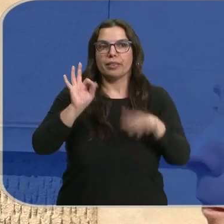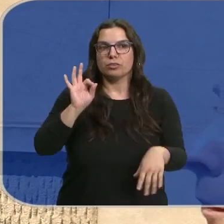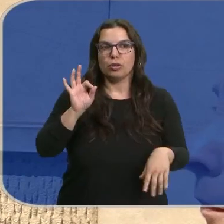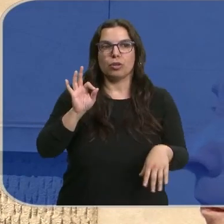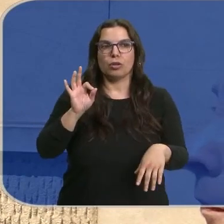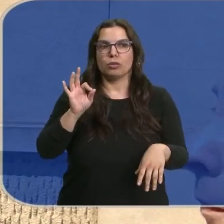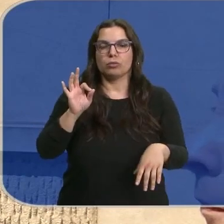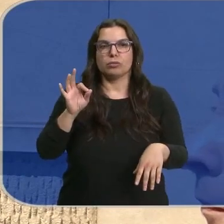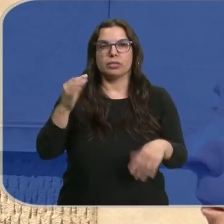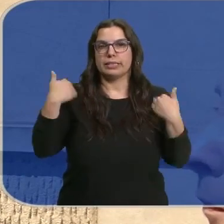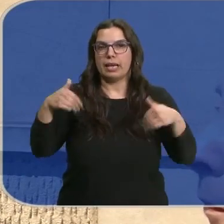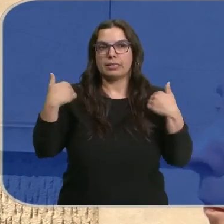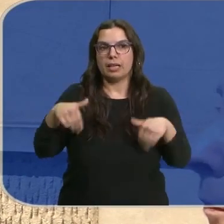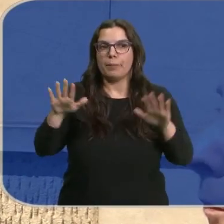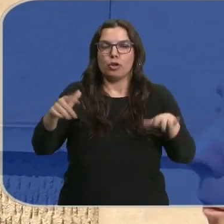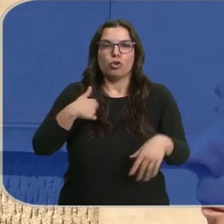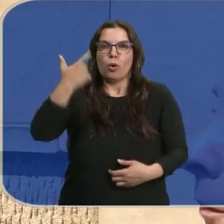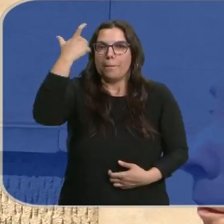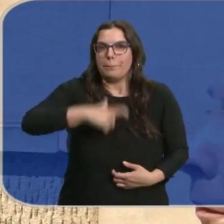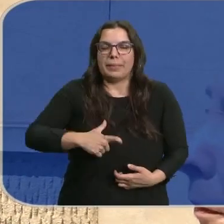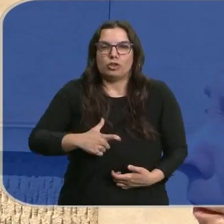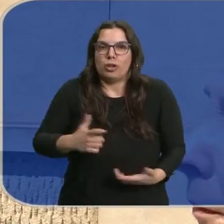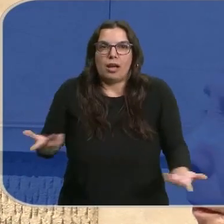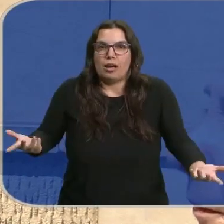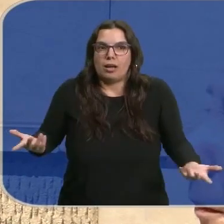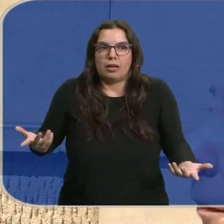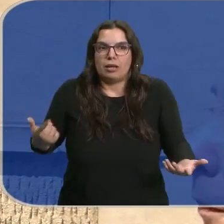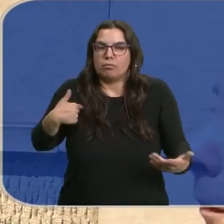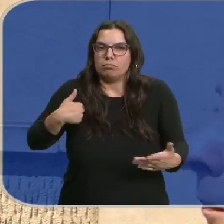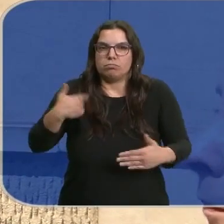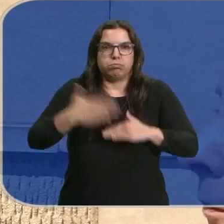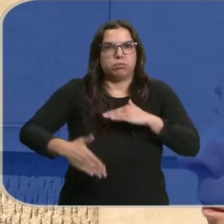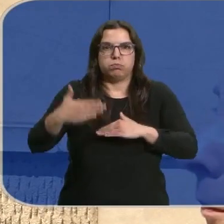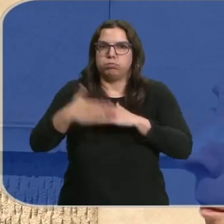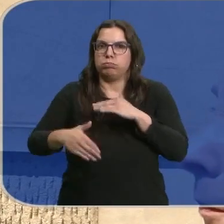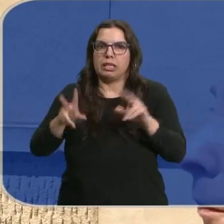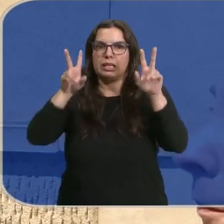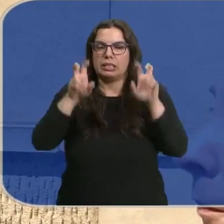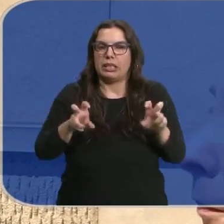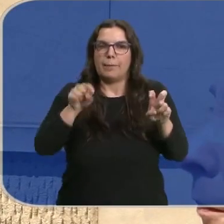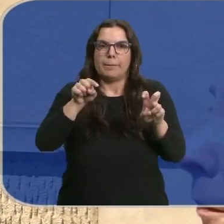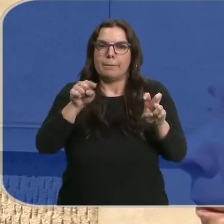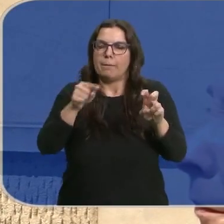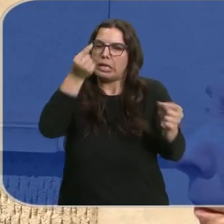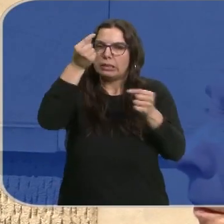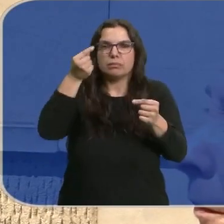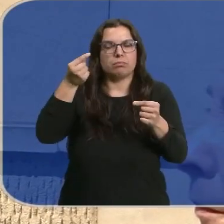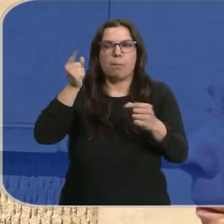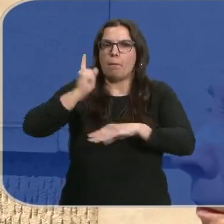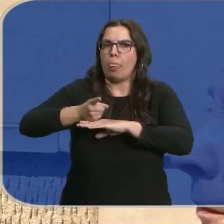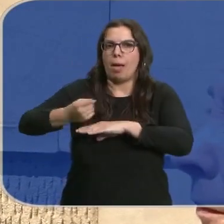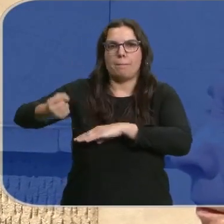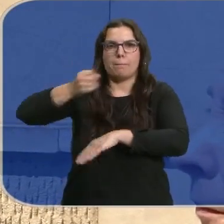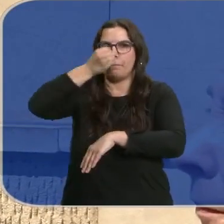que tenía que tomar, pero yo soy una persona, ya saben, muy estricta en este tipo de cuestiones y será el